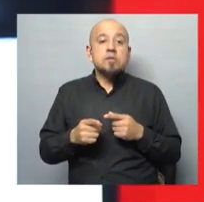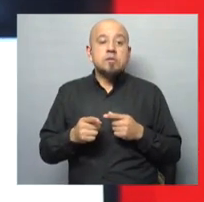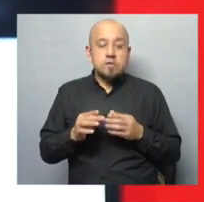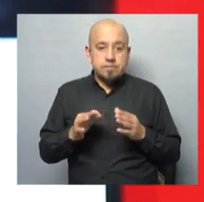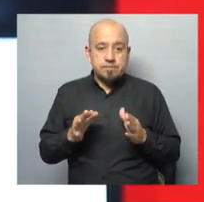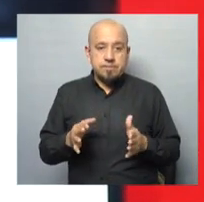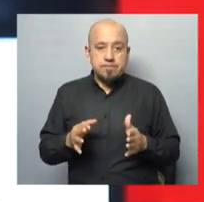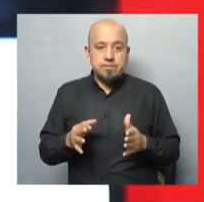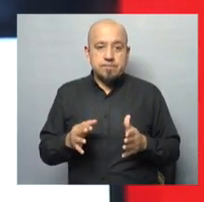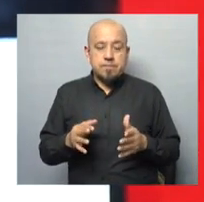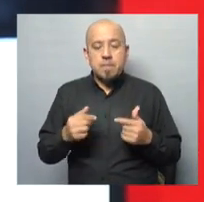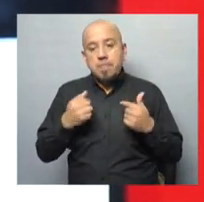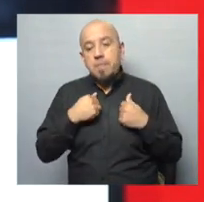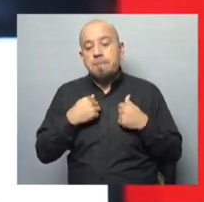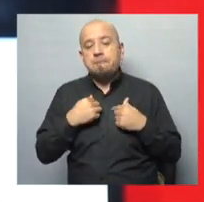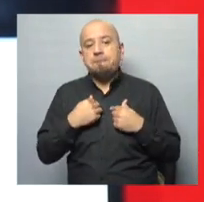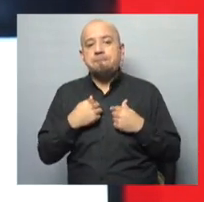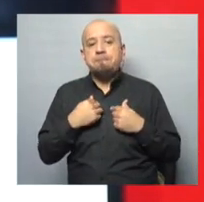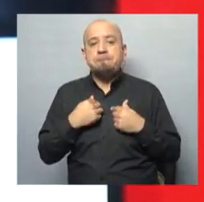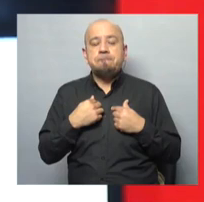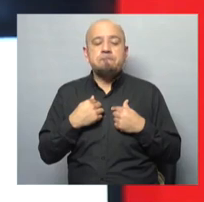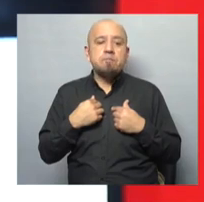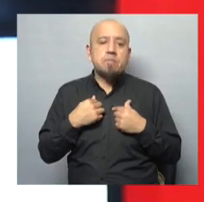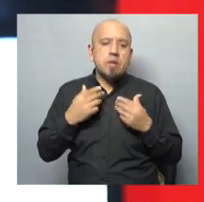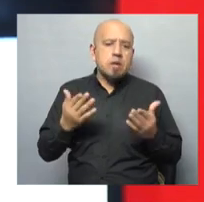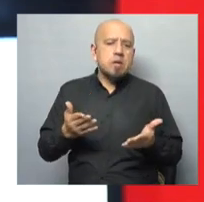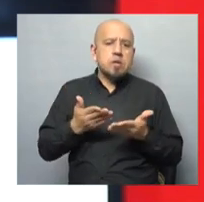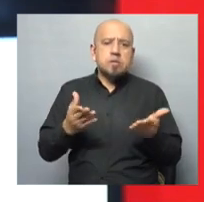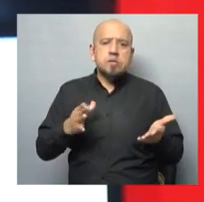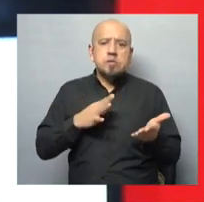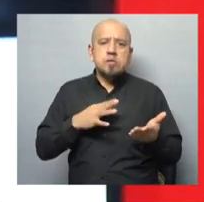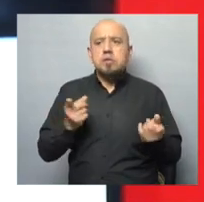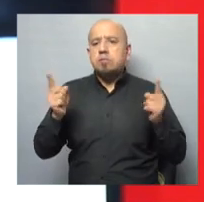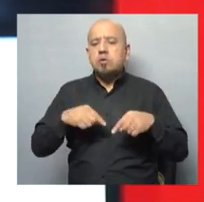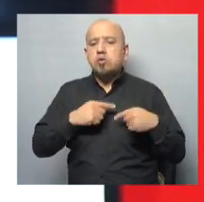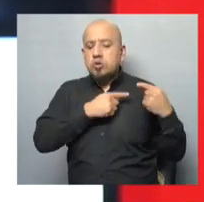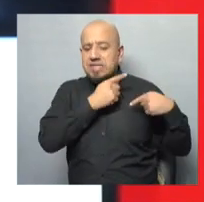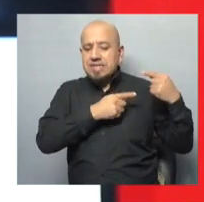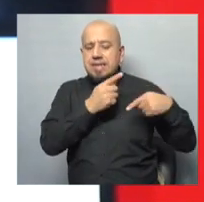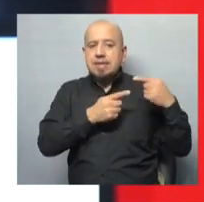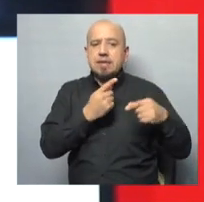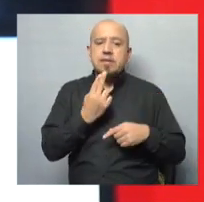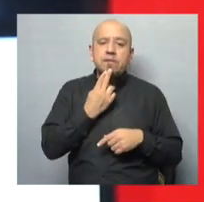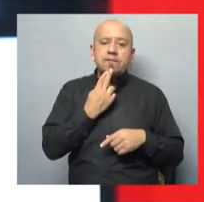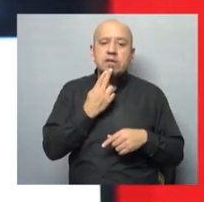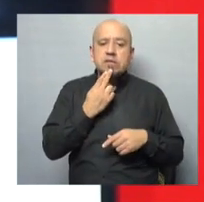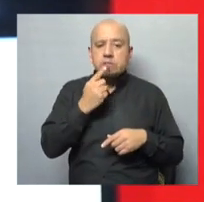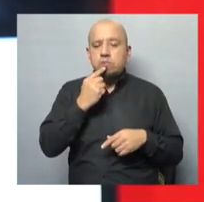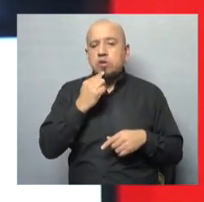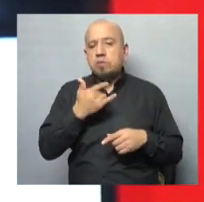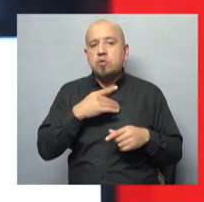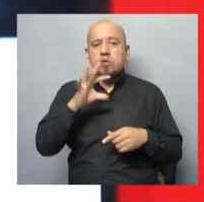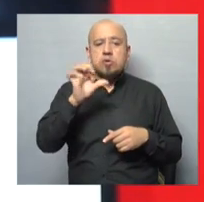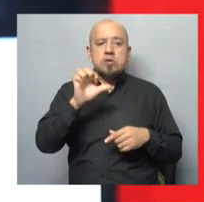para mí para mí y el hecho de que hayan venido series yo trabajé yo sí y